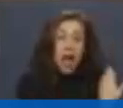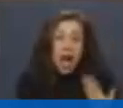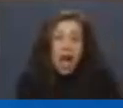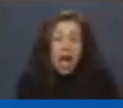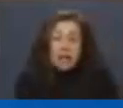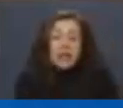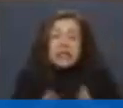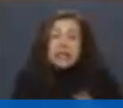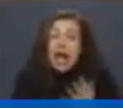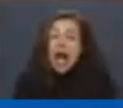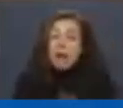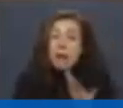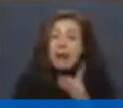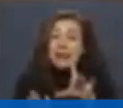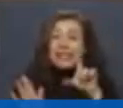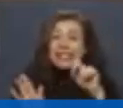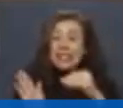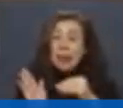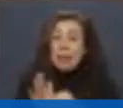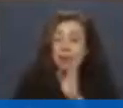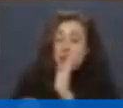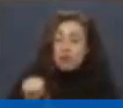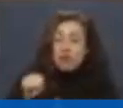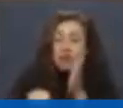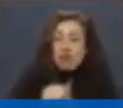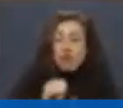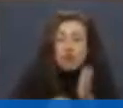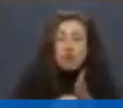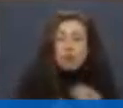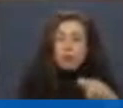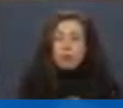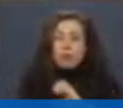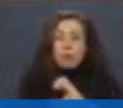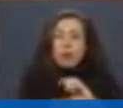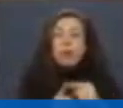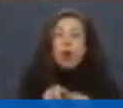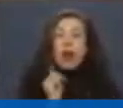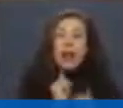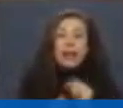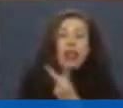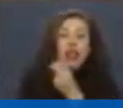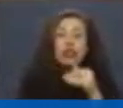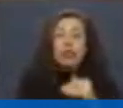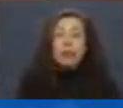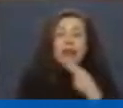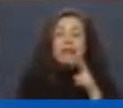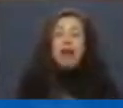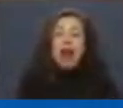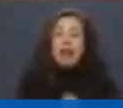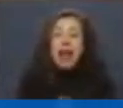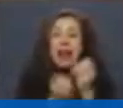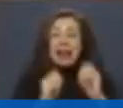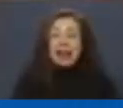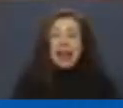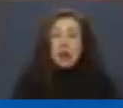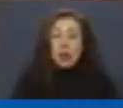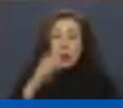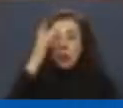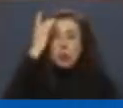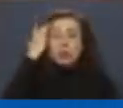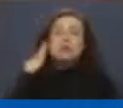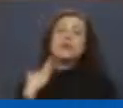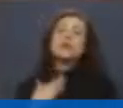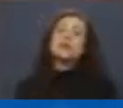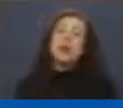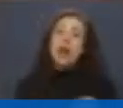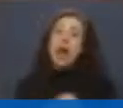han cursado unos 70.000 finiquitos por vía digital y alrededor de 200.000 cartas de renuncia en la que va